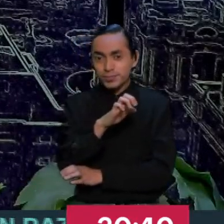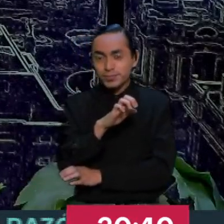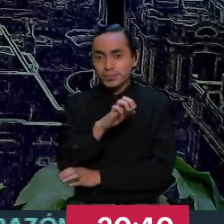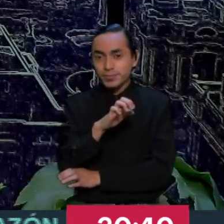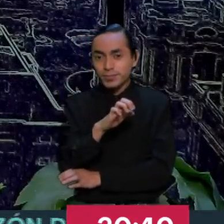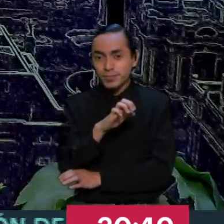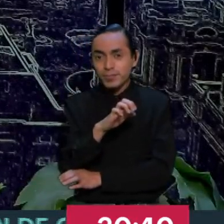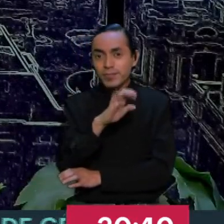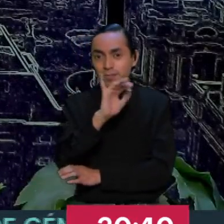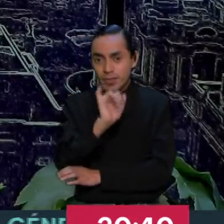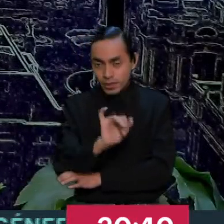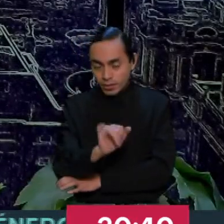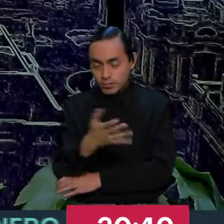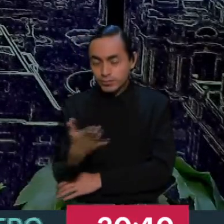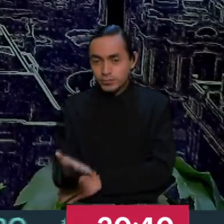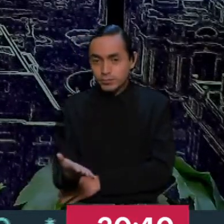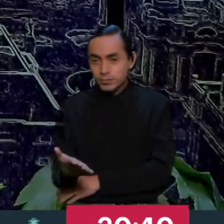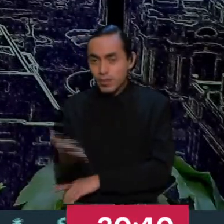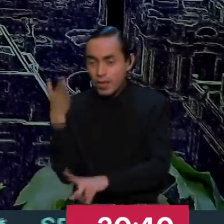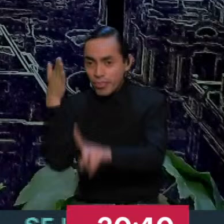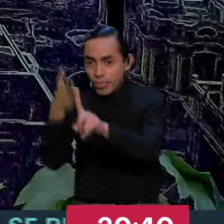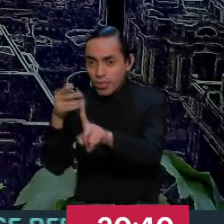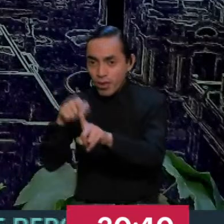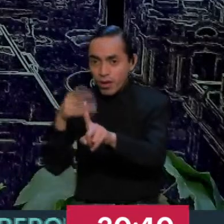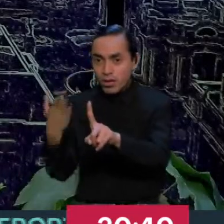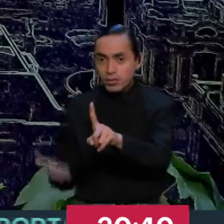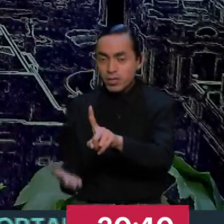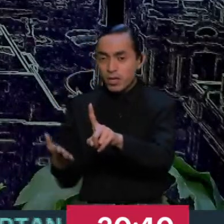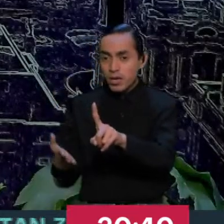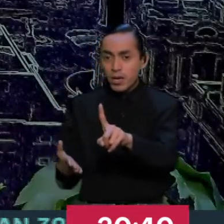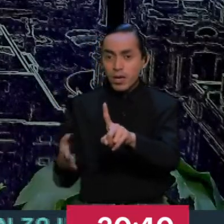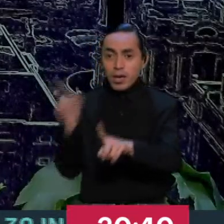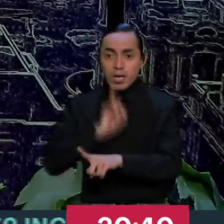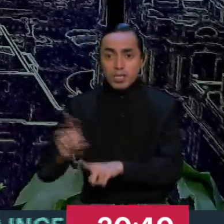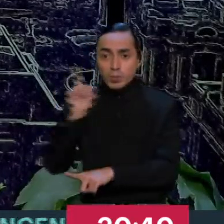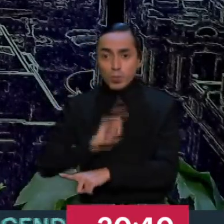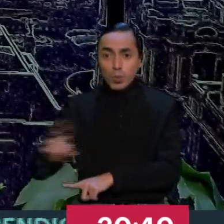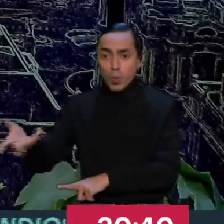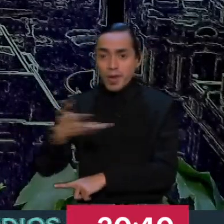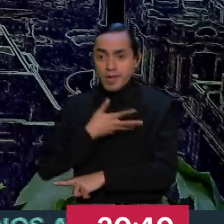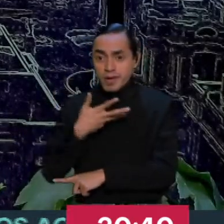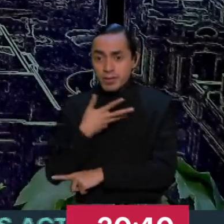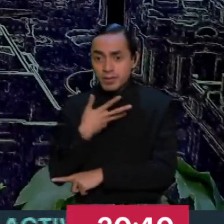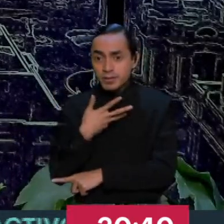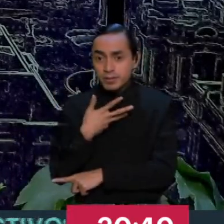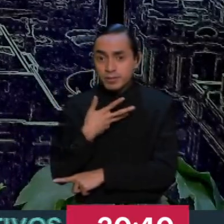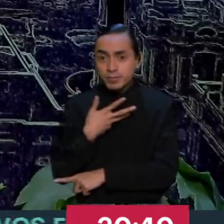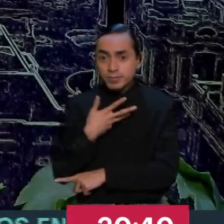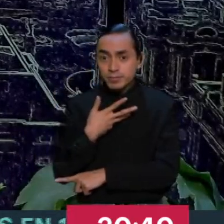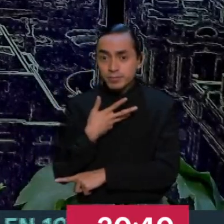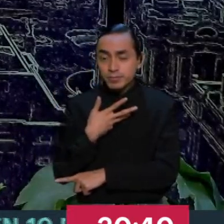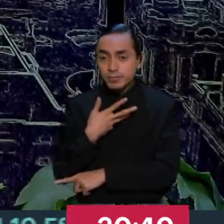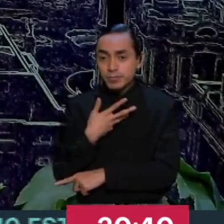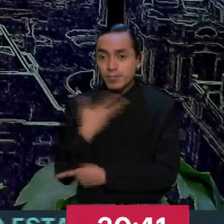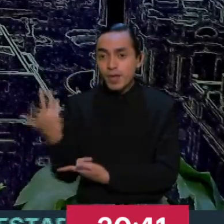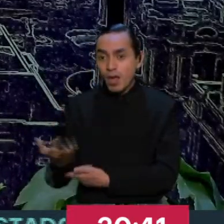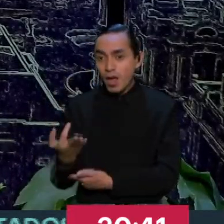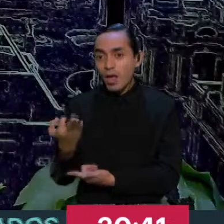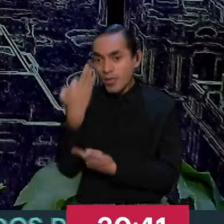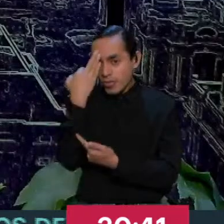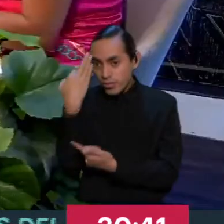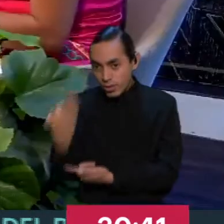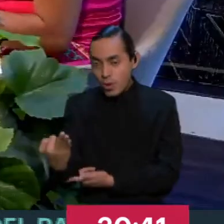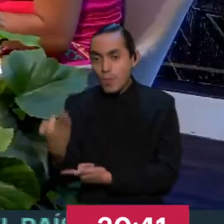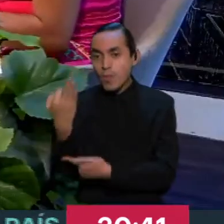es dedicada a que las mujeres tengan, tiempo libre, ¿no? Claro. Porque o